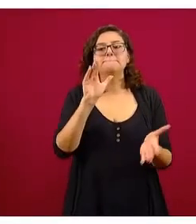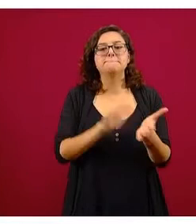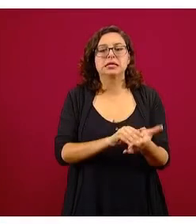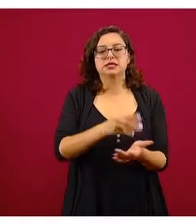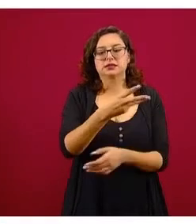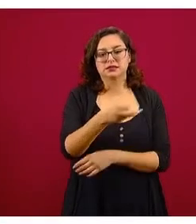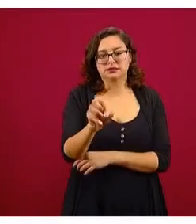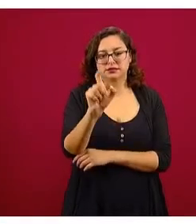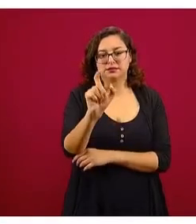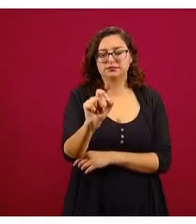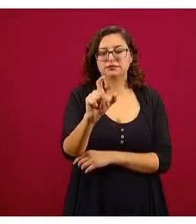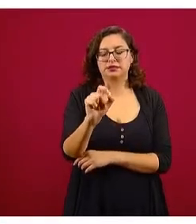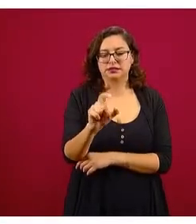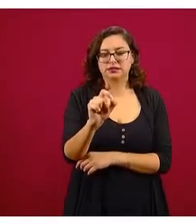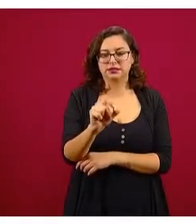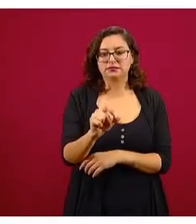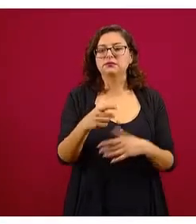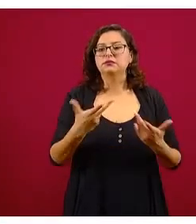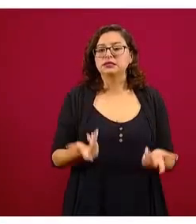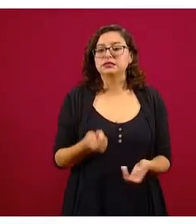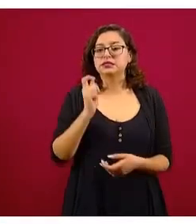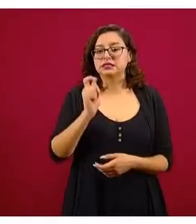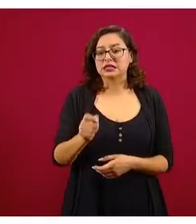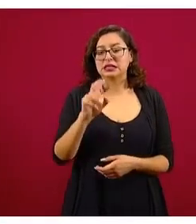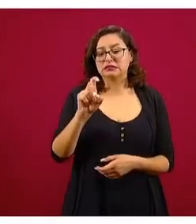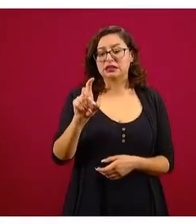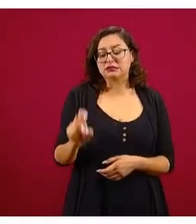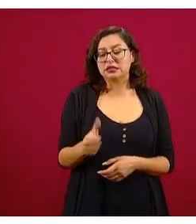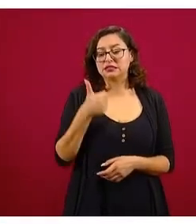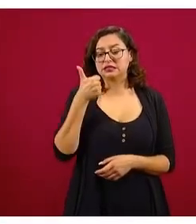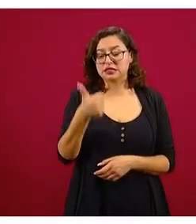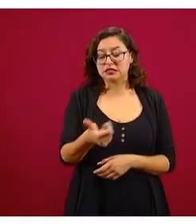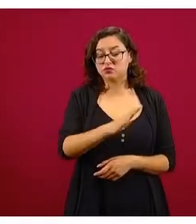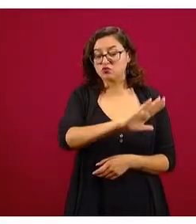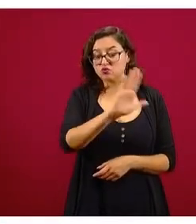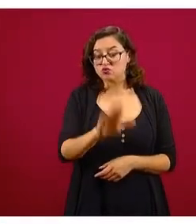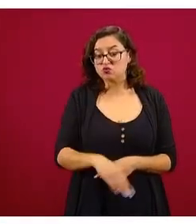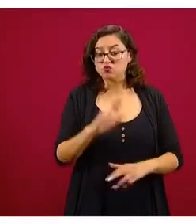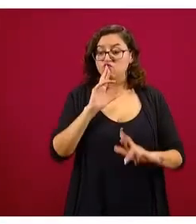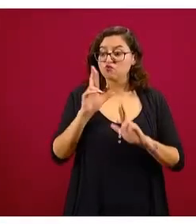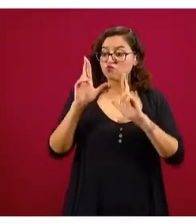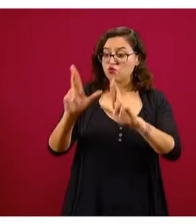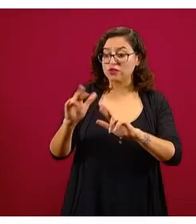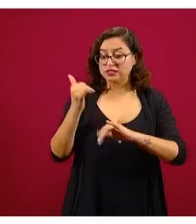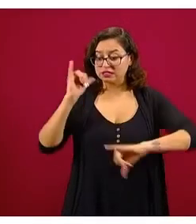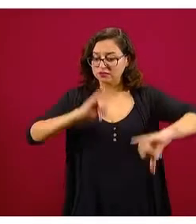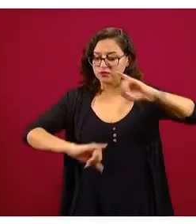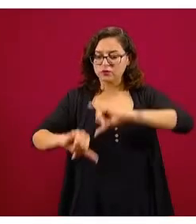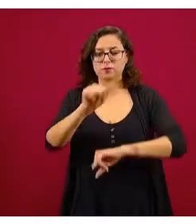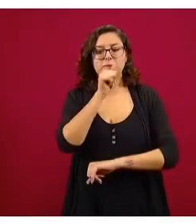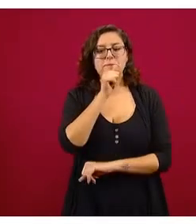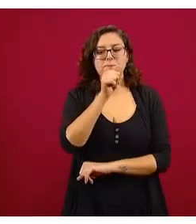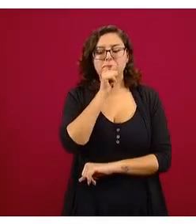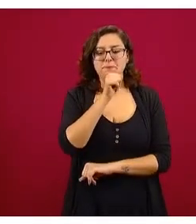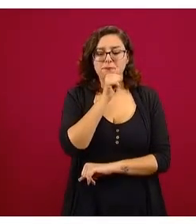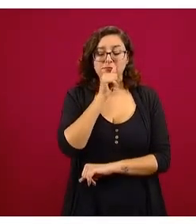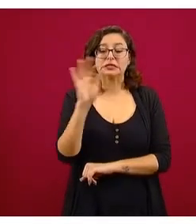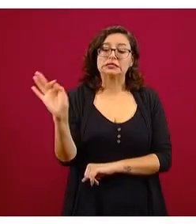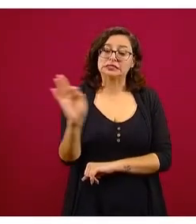defunciones, teniendo también 36 defunciones que en este momento están pendientes de resultado y por lo tanto